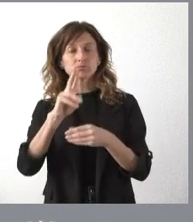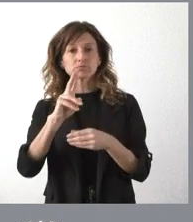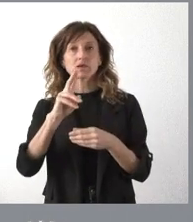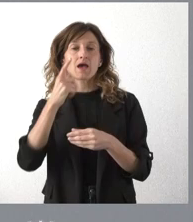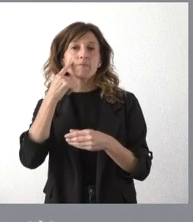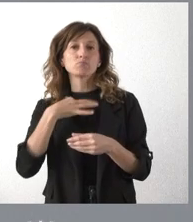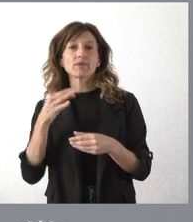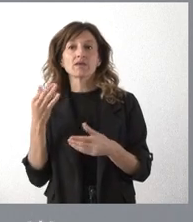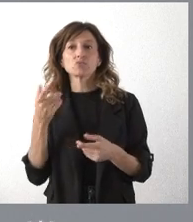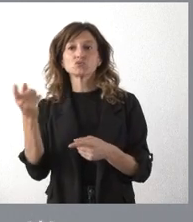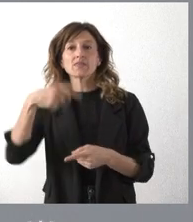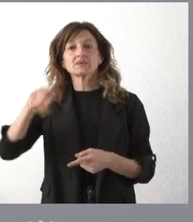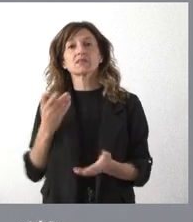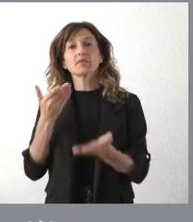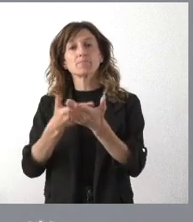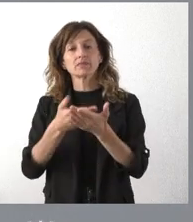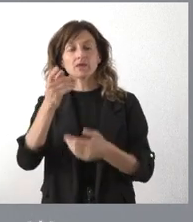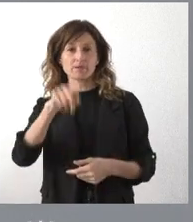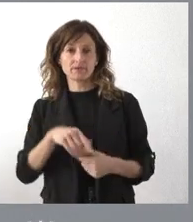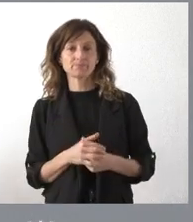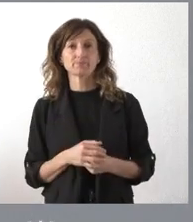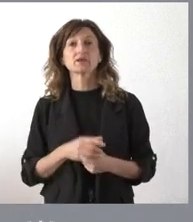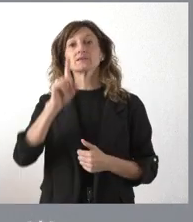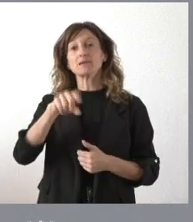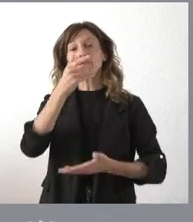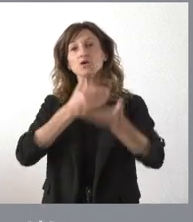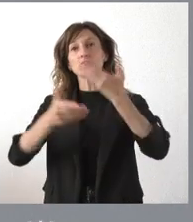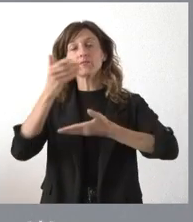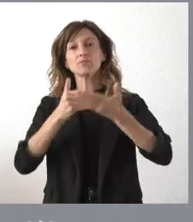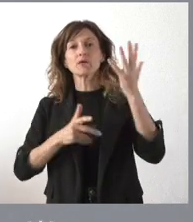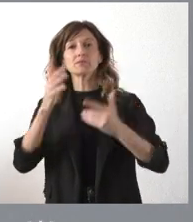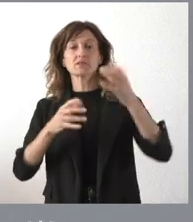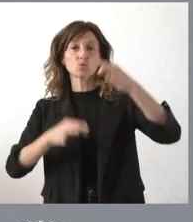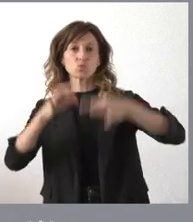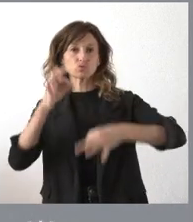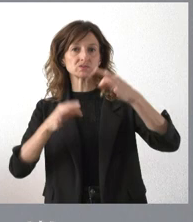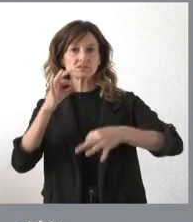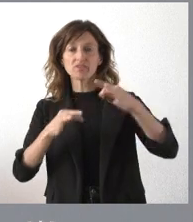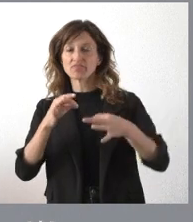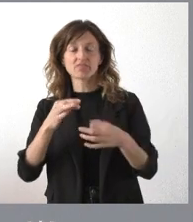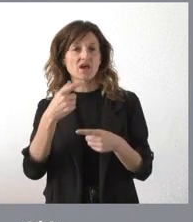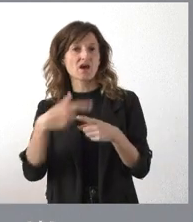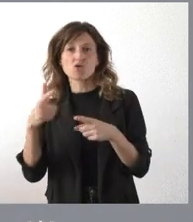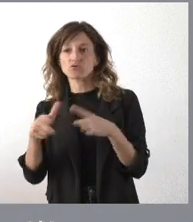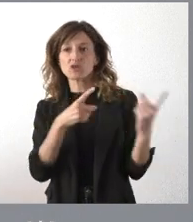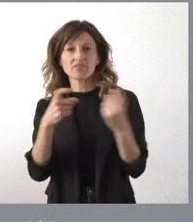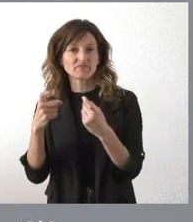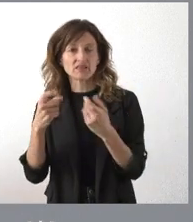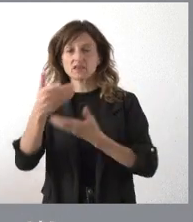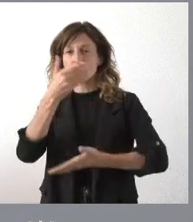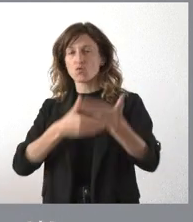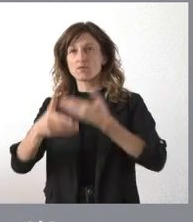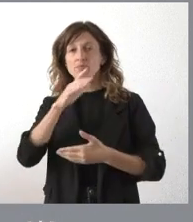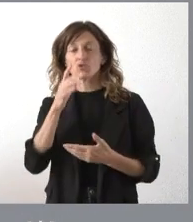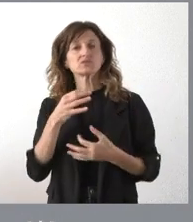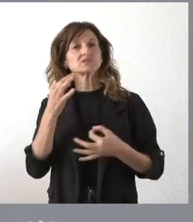posible demanda que plantean y también colaboraremos con la administración de justicia en todo lo que sea necesario desde la confianza